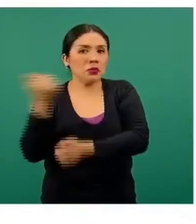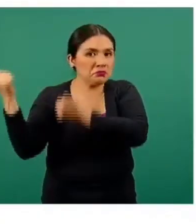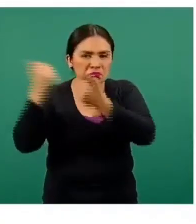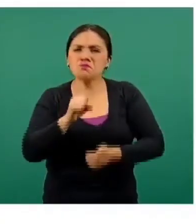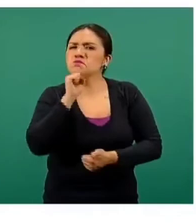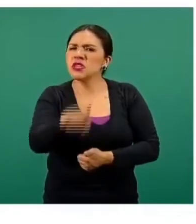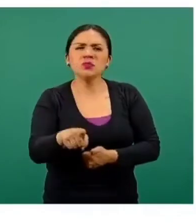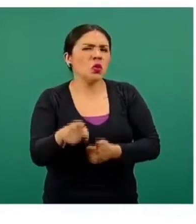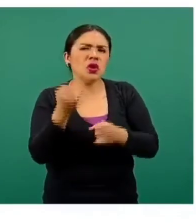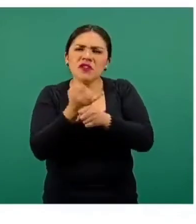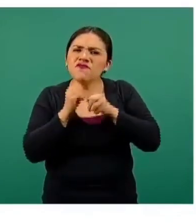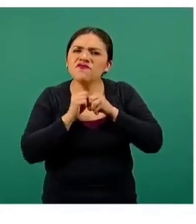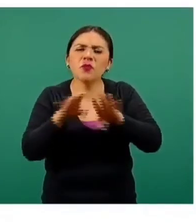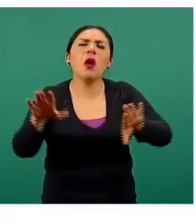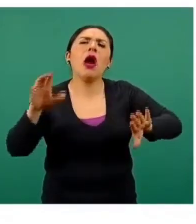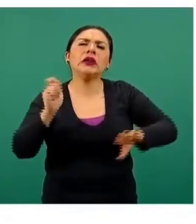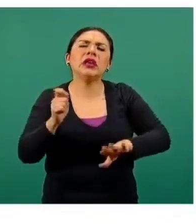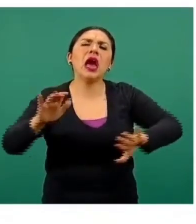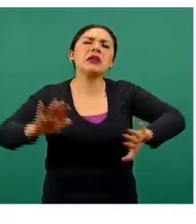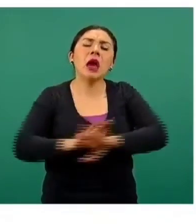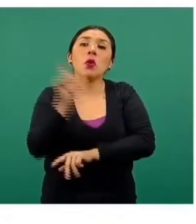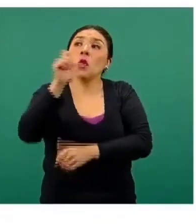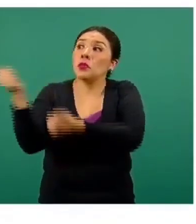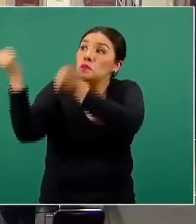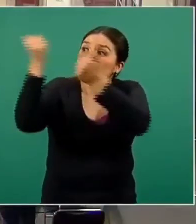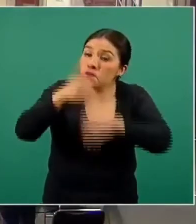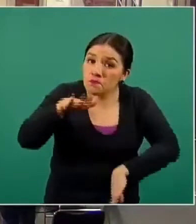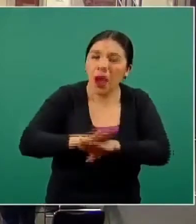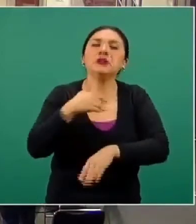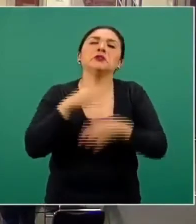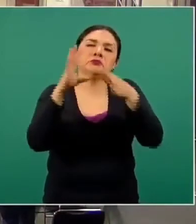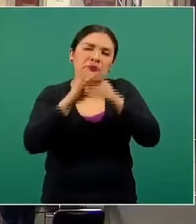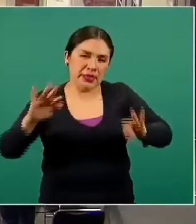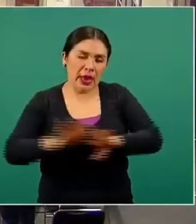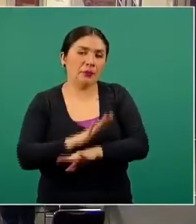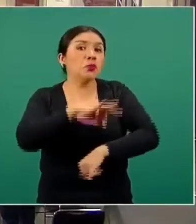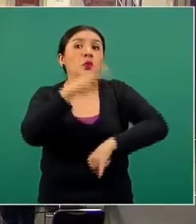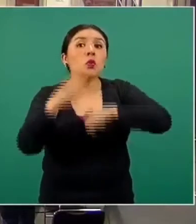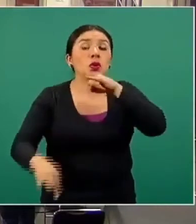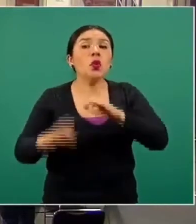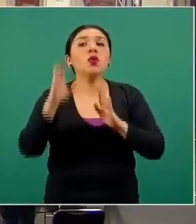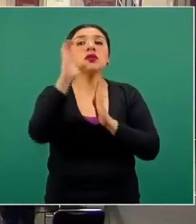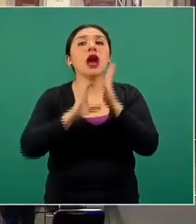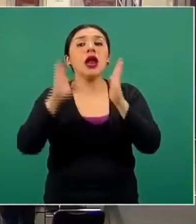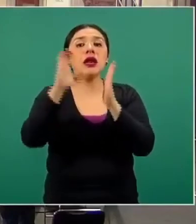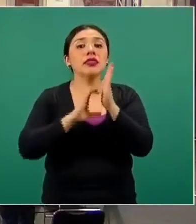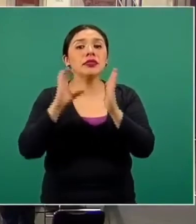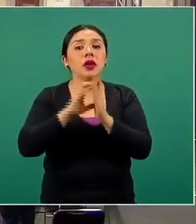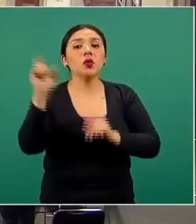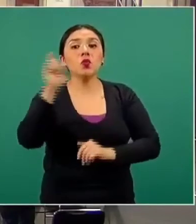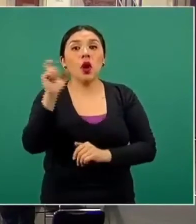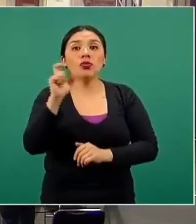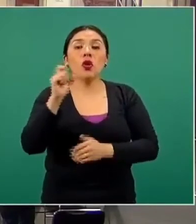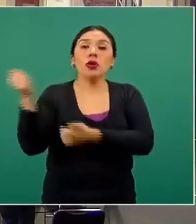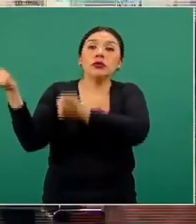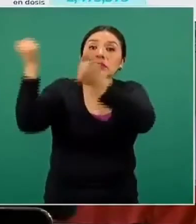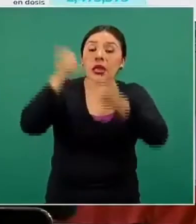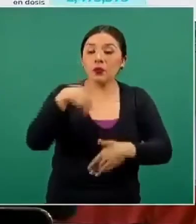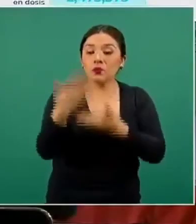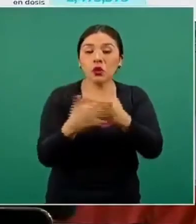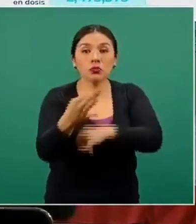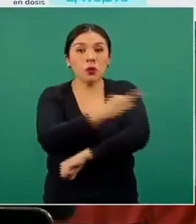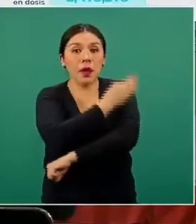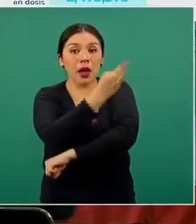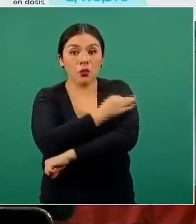misma información que vamos actualizando cuando hay embarques. La siguiente, y por último, el calendario general de llegadas de